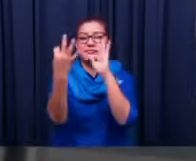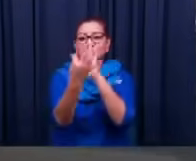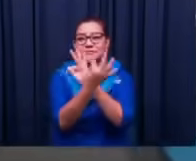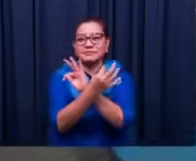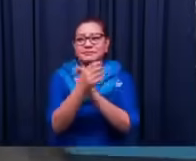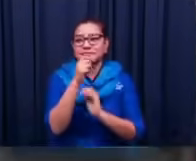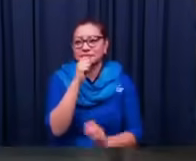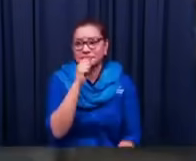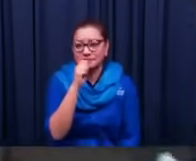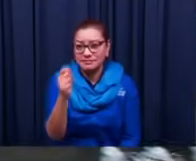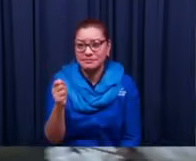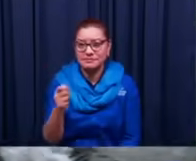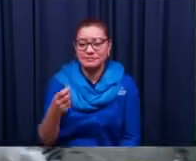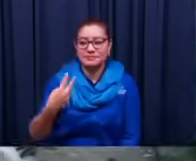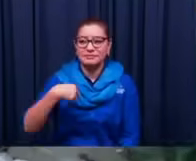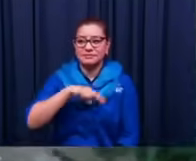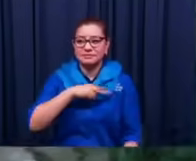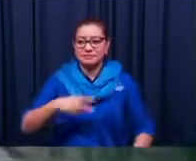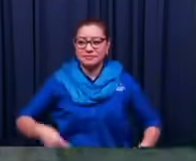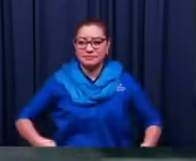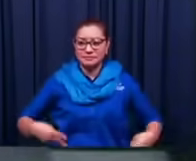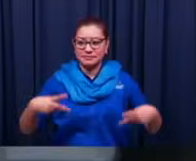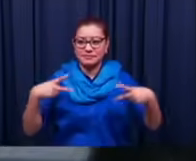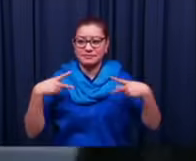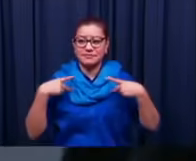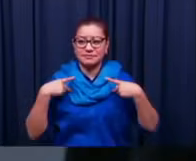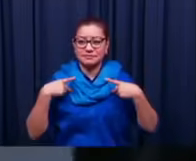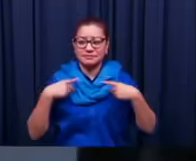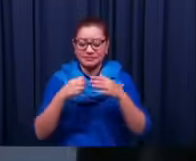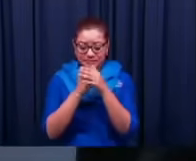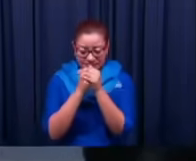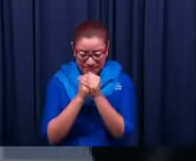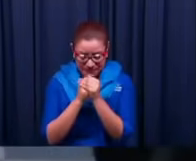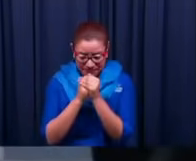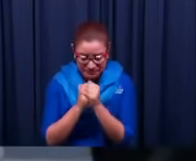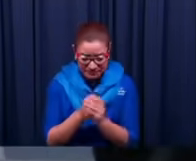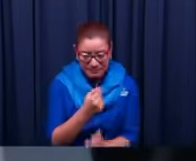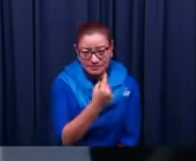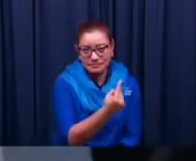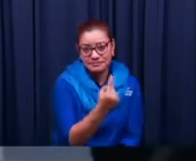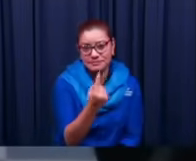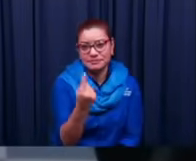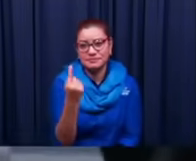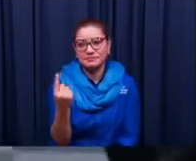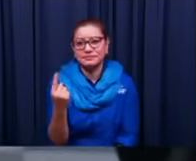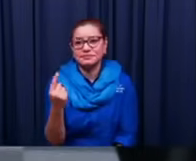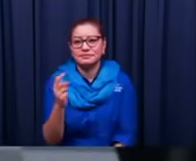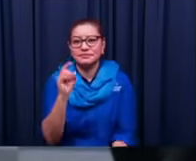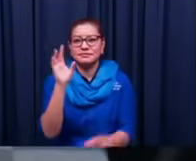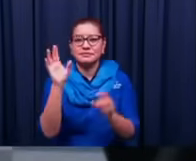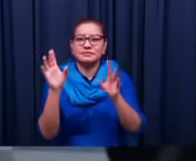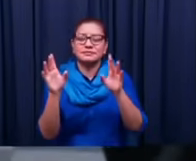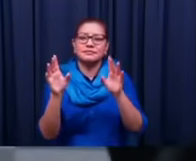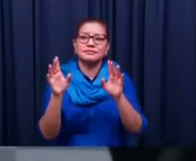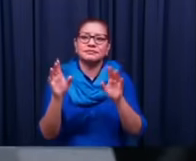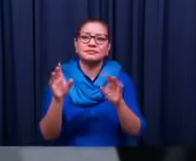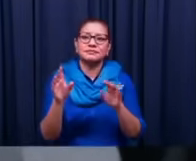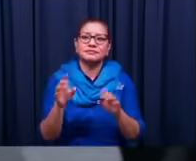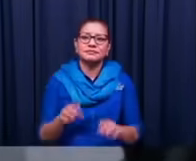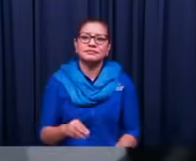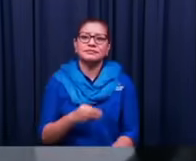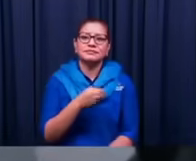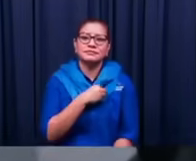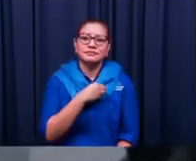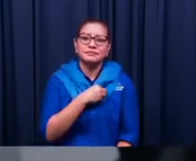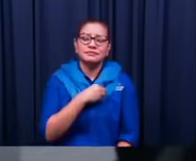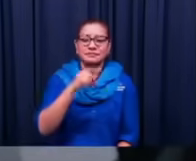lo mejor para nuestras vidas. Si podemos atender a los hermanos, por favor, acerquémonos con confianza. ¿Habrá alguien más esta noche que desee